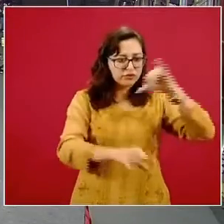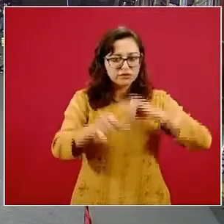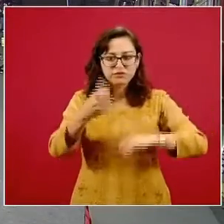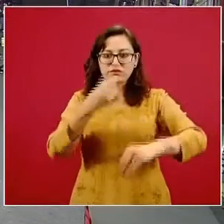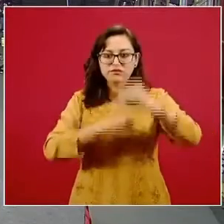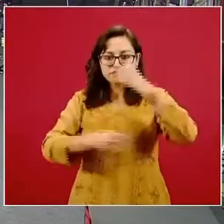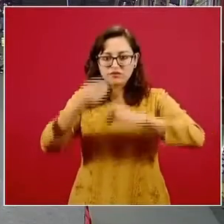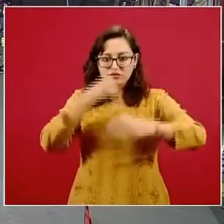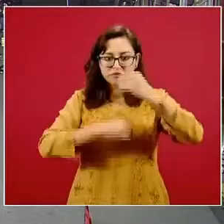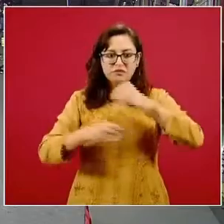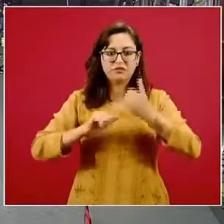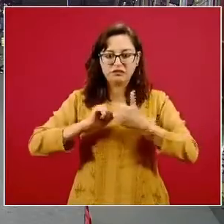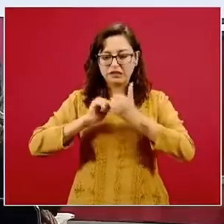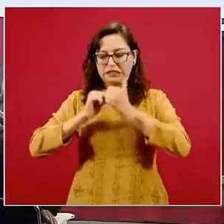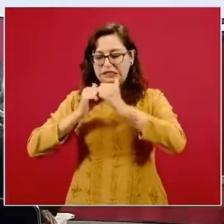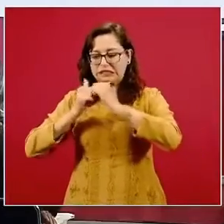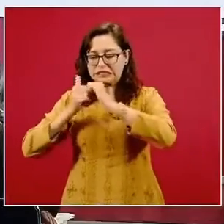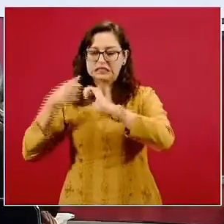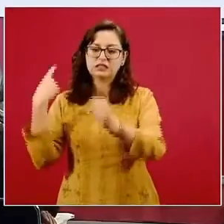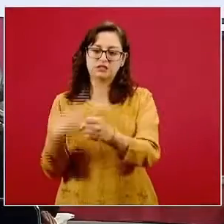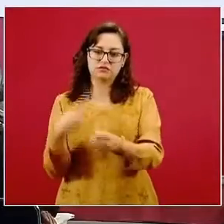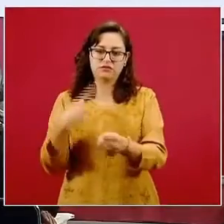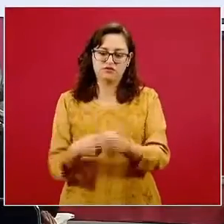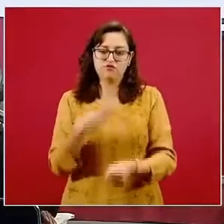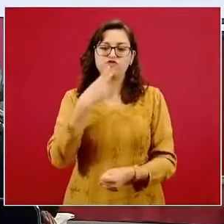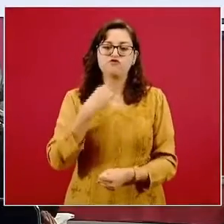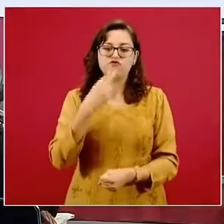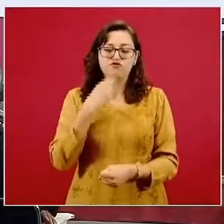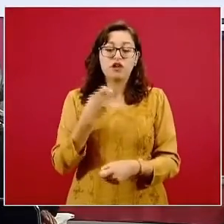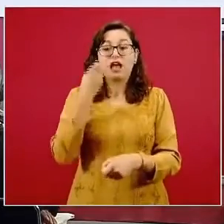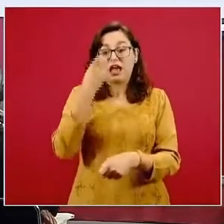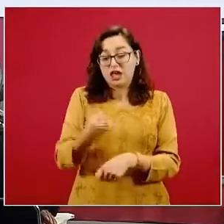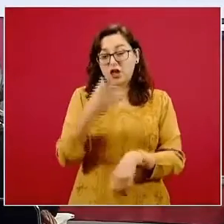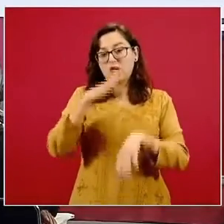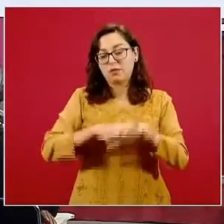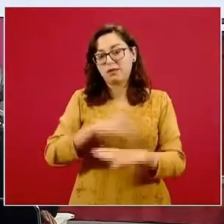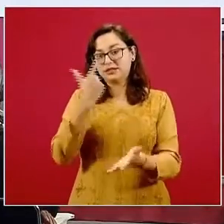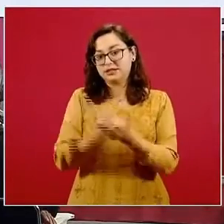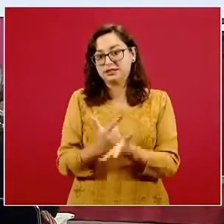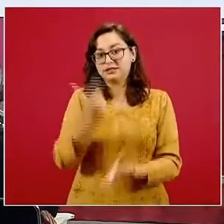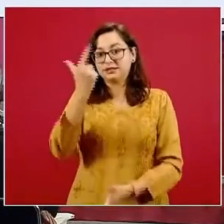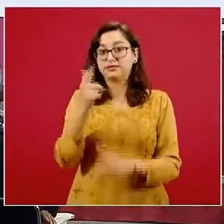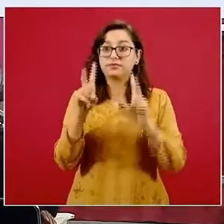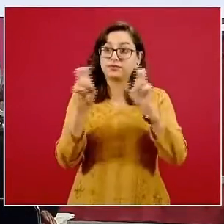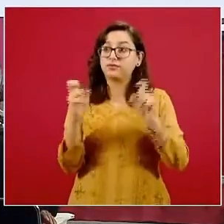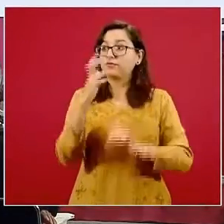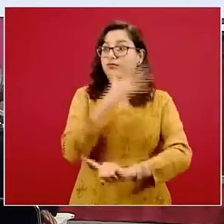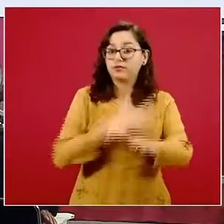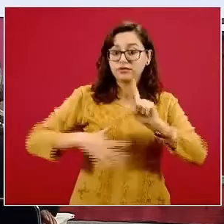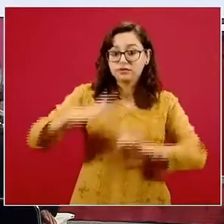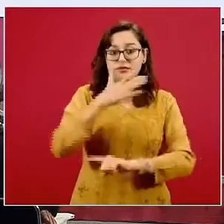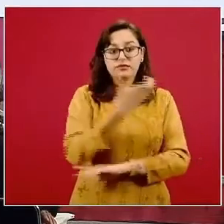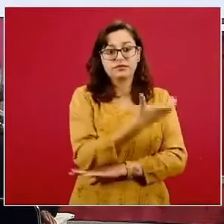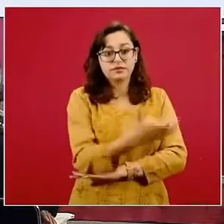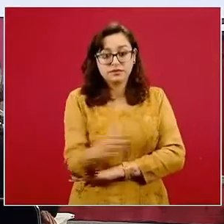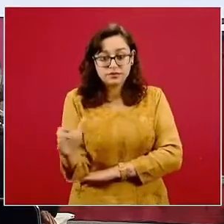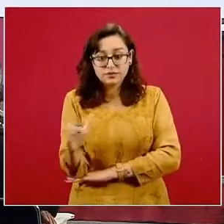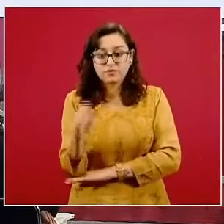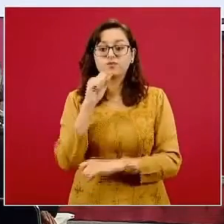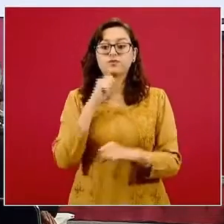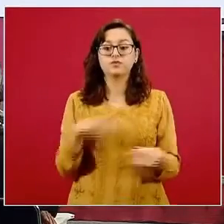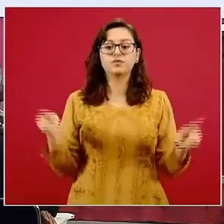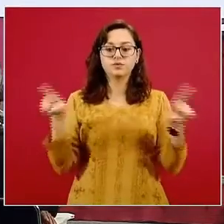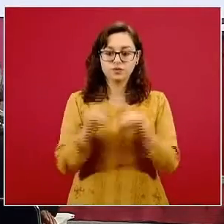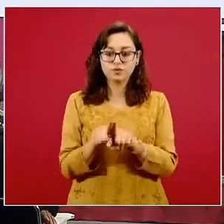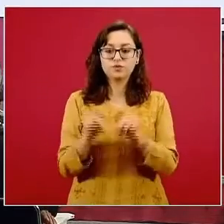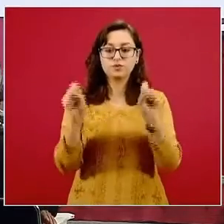ambiente. Y entonces, bueno, el reto es aún mayor, es un reto ambiental, es un reto agrícola y es un reto del